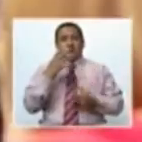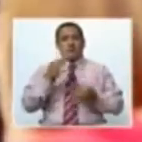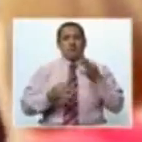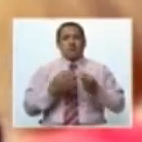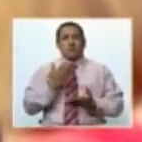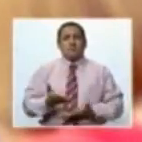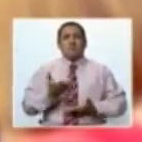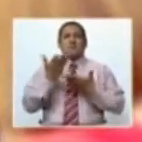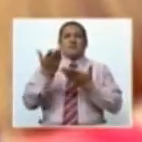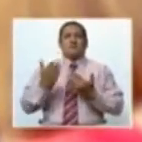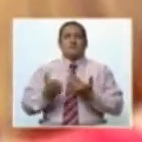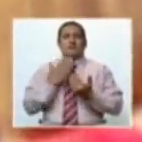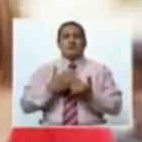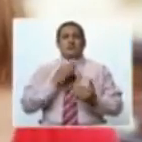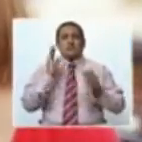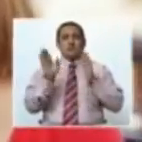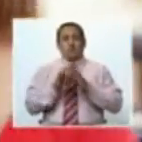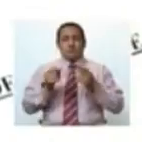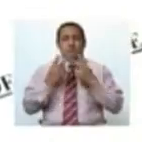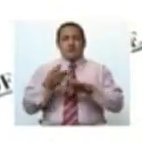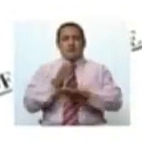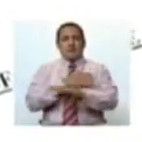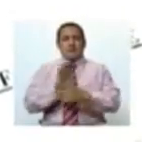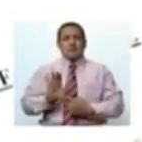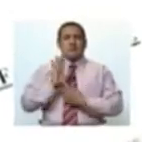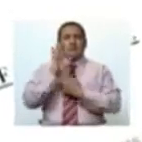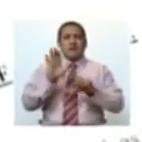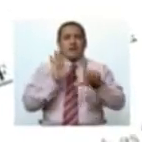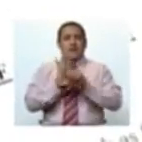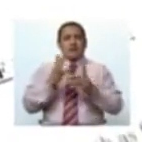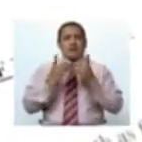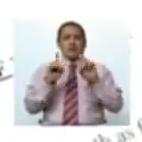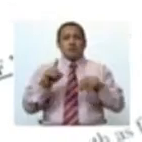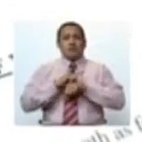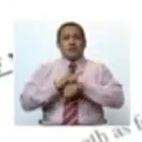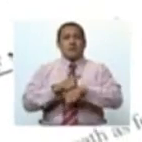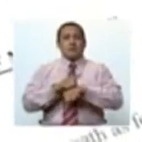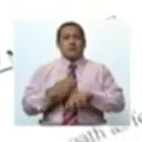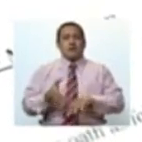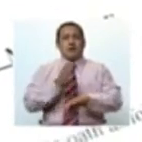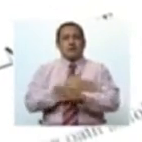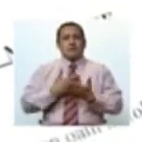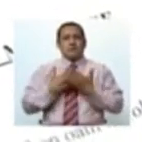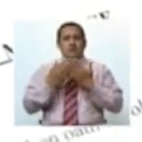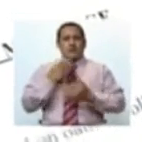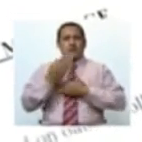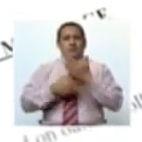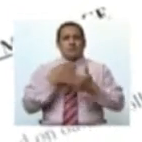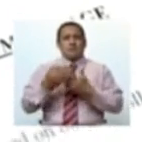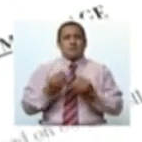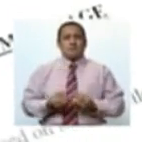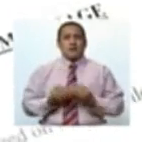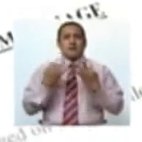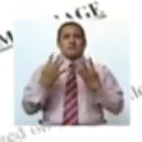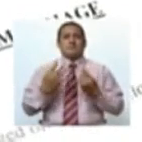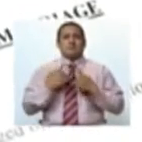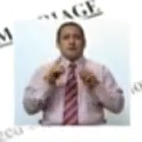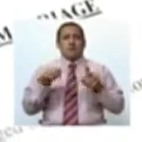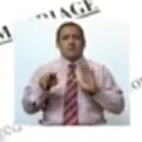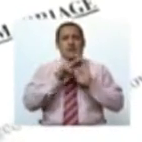la demanda, las facilidades, pues desde que salió la ley del divorcio rápido, estaba previsto que se iba a